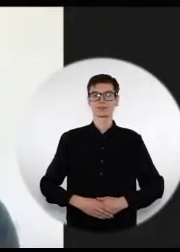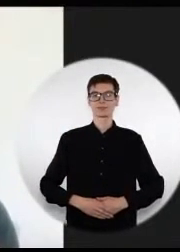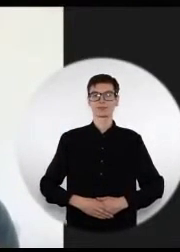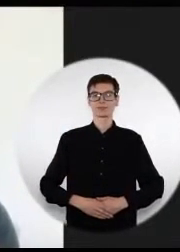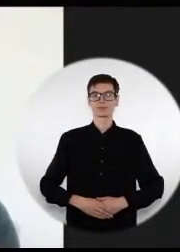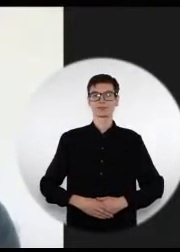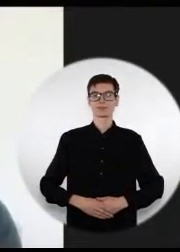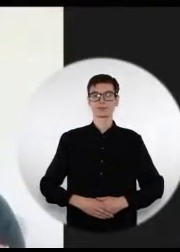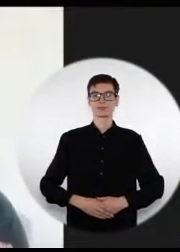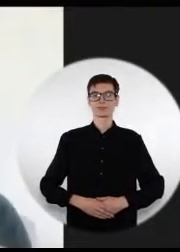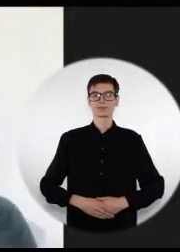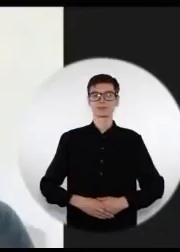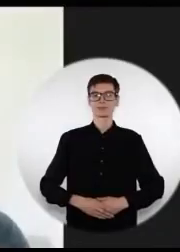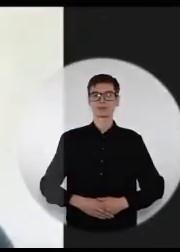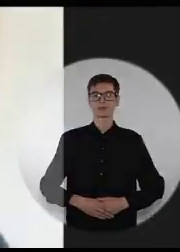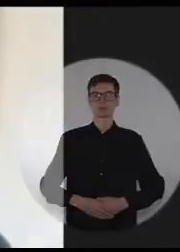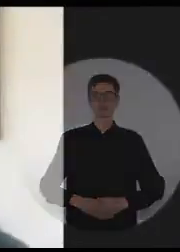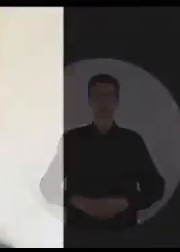mucho